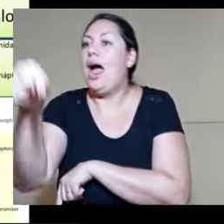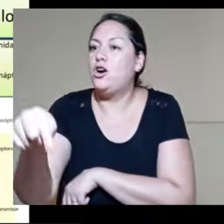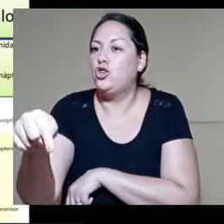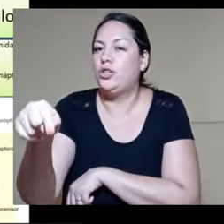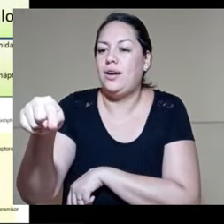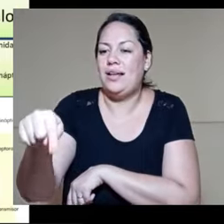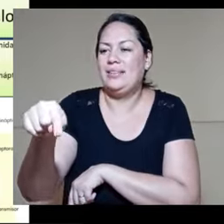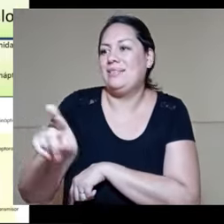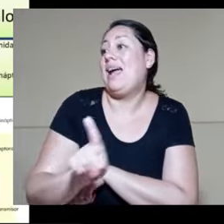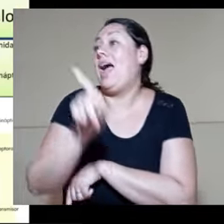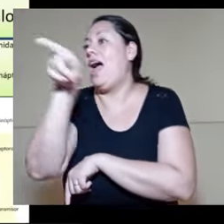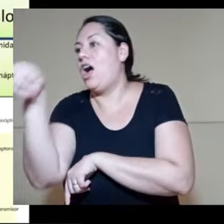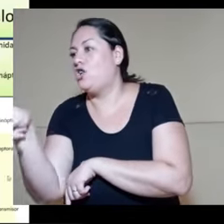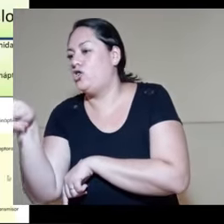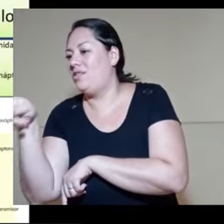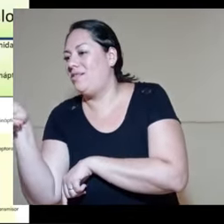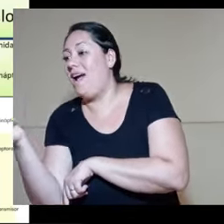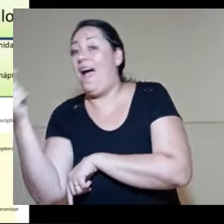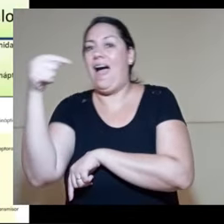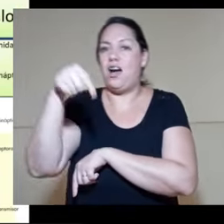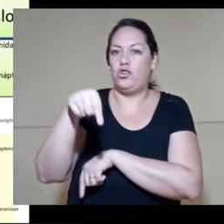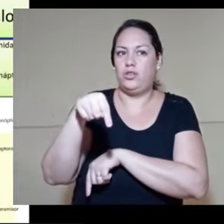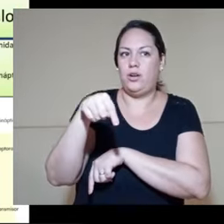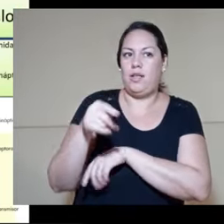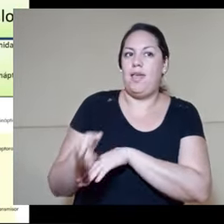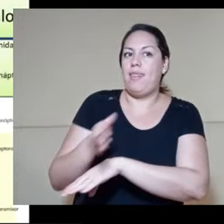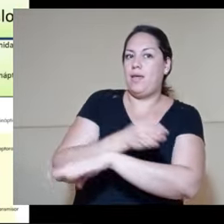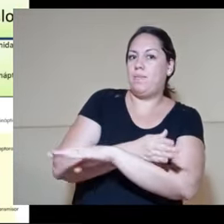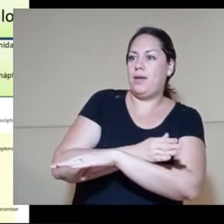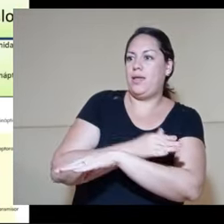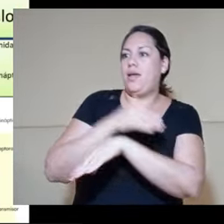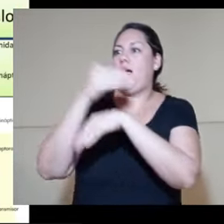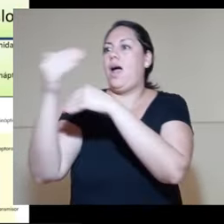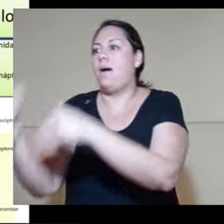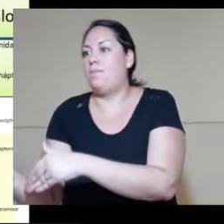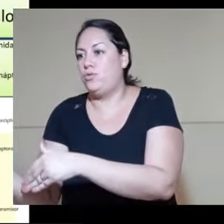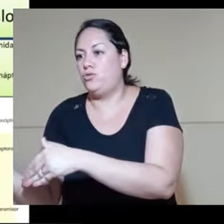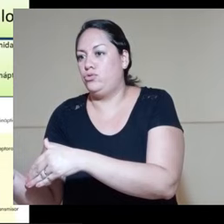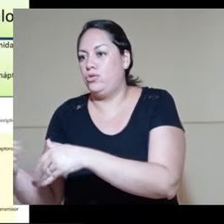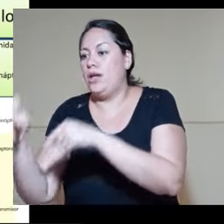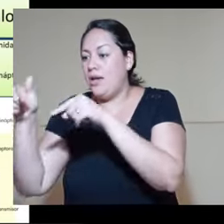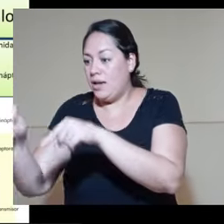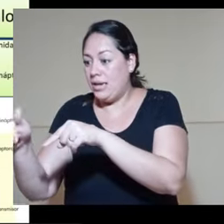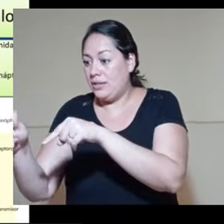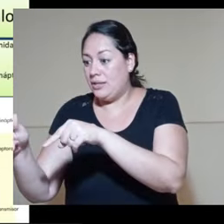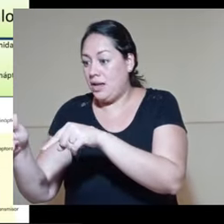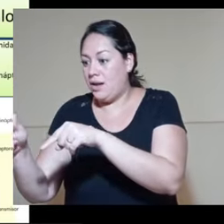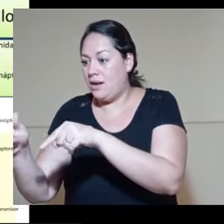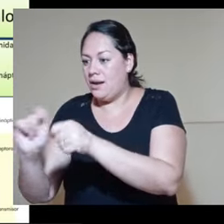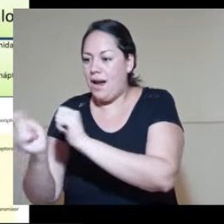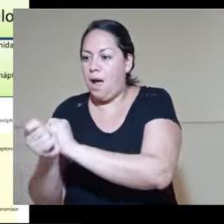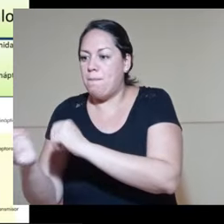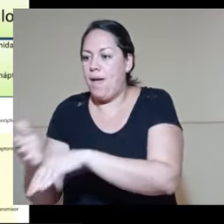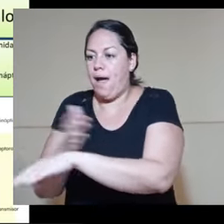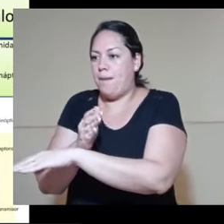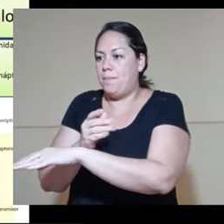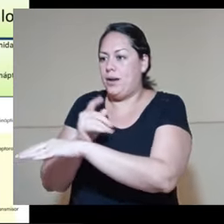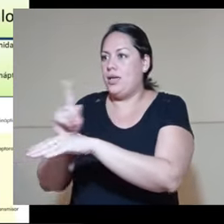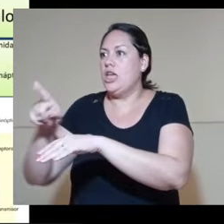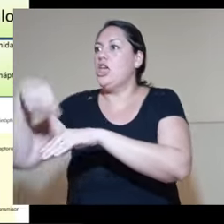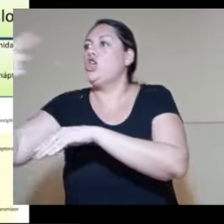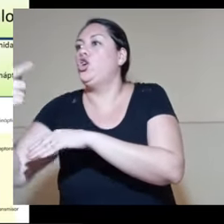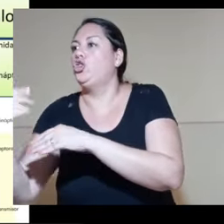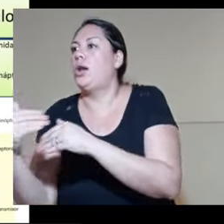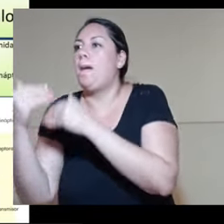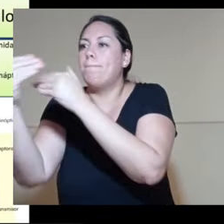bidireccional. En cambio, la sinapsis química es unidireccional, de la pre a la pos. La pos se transforma en pre y a la